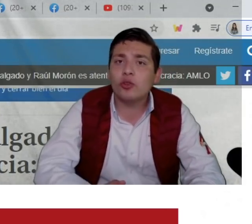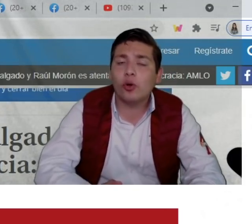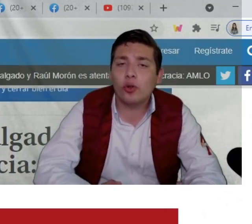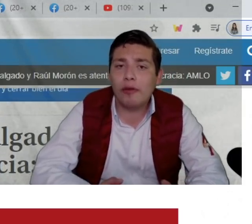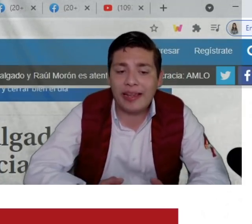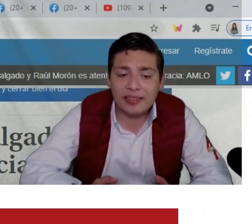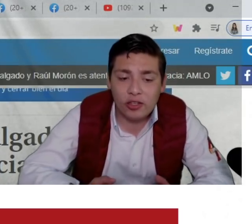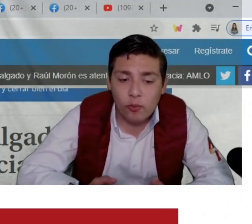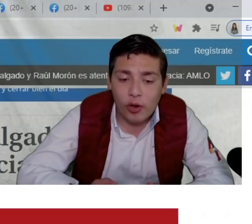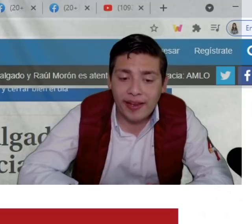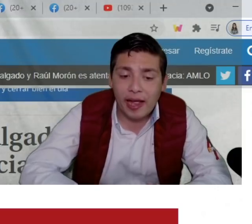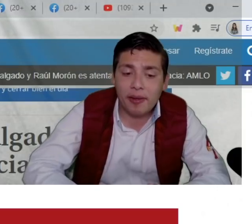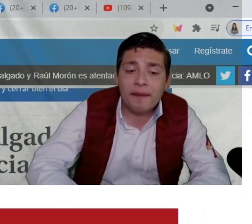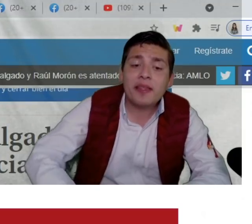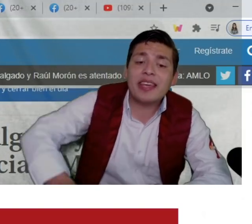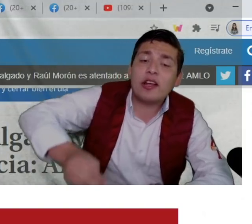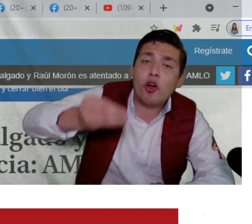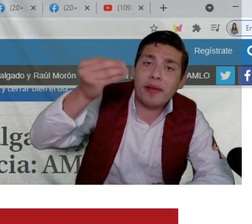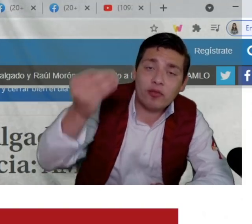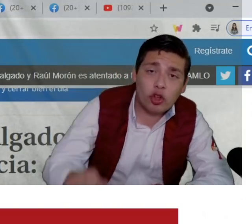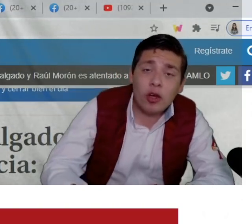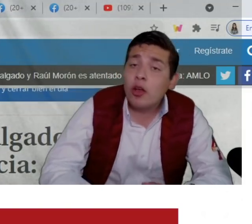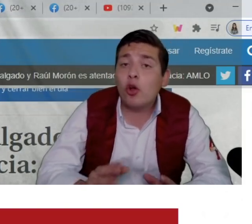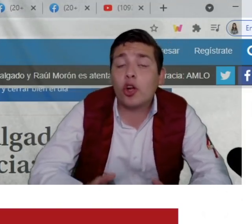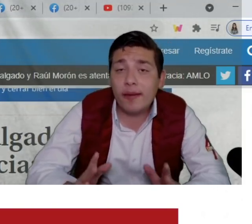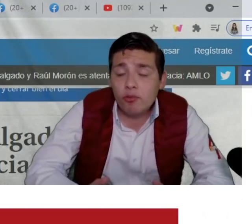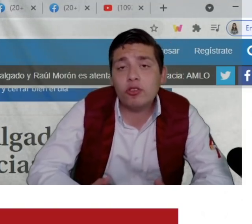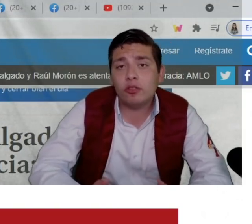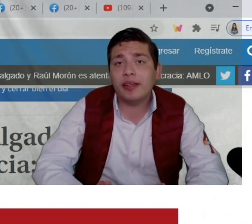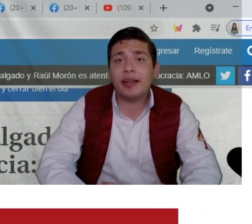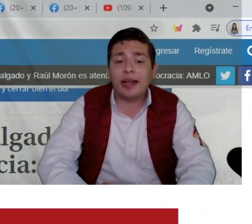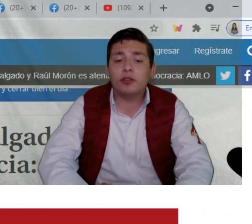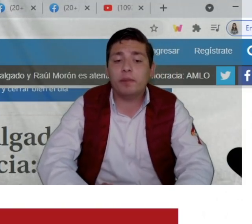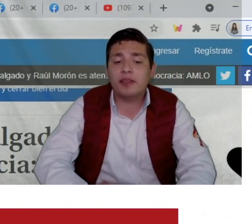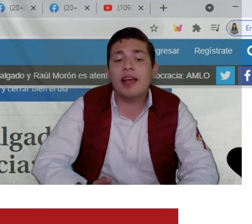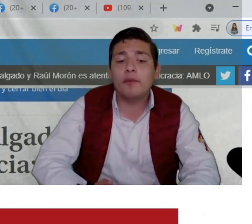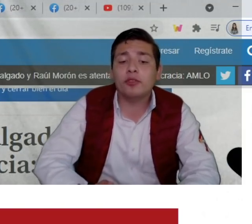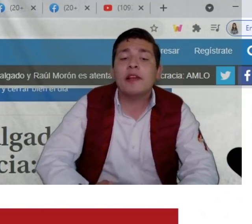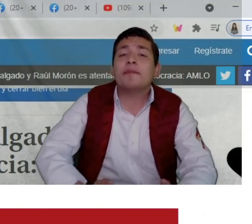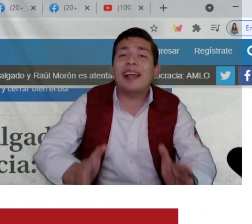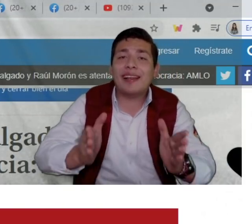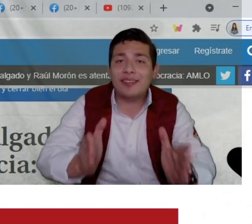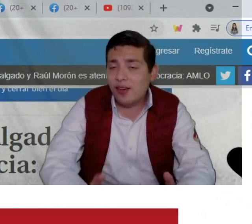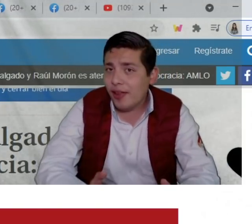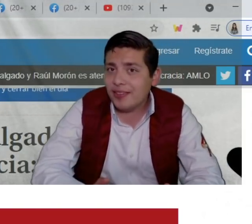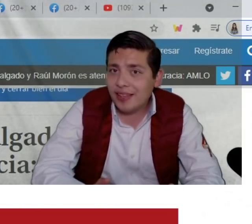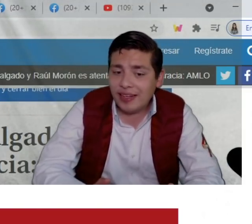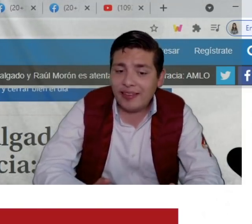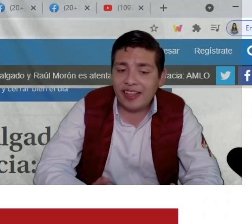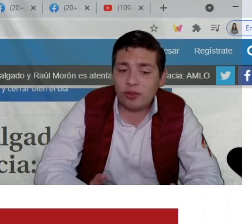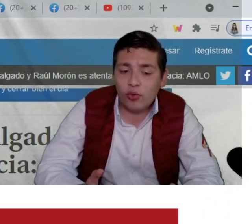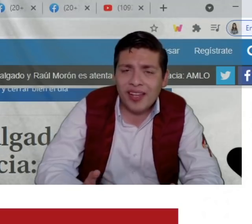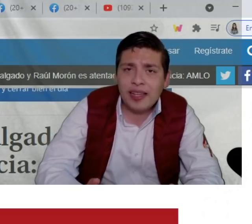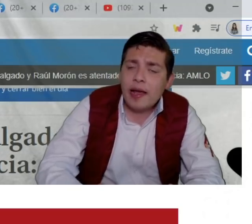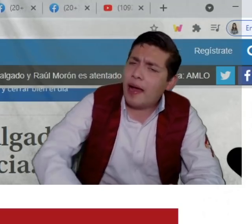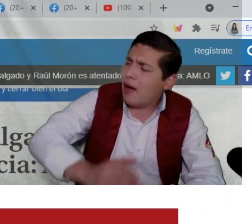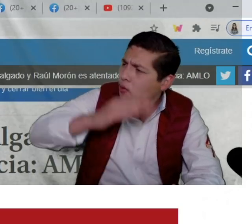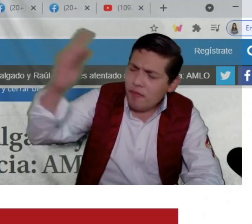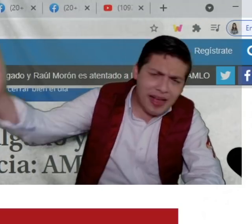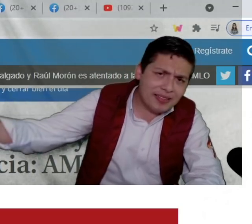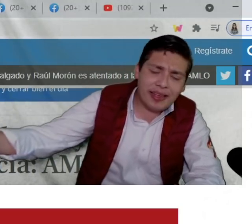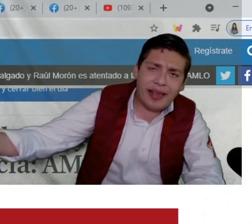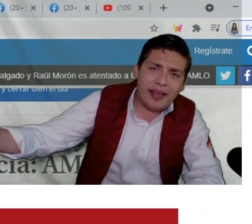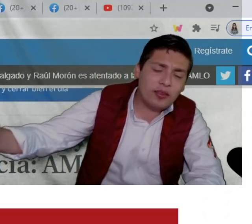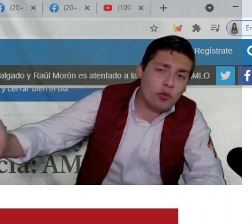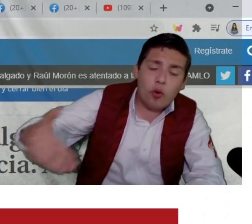a Lencho Córdoba y a Ciro Murayama y comentó lo que muchos mexicanos pensamos, que el retiro de estas candidaturas,